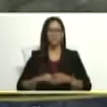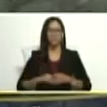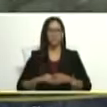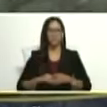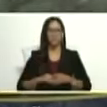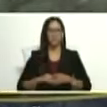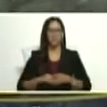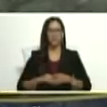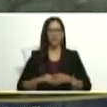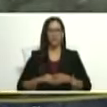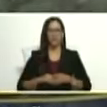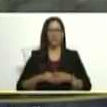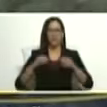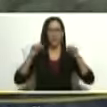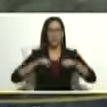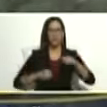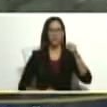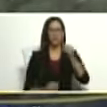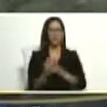Y esta forja,